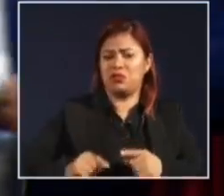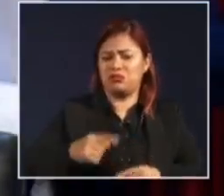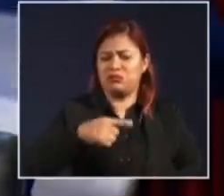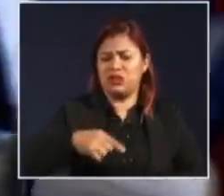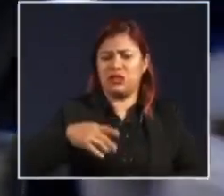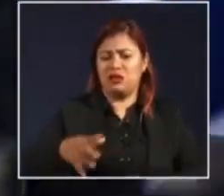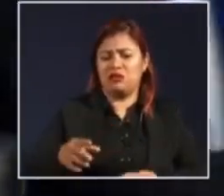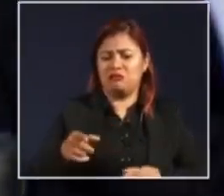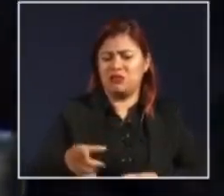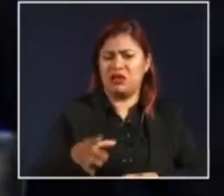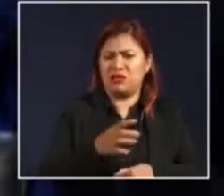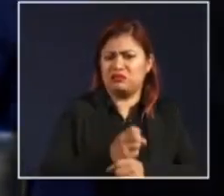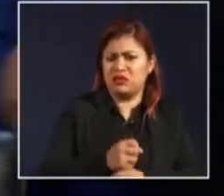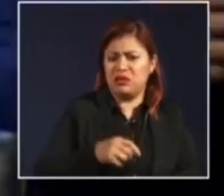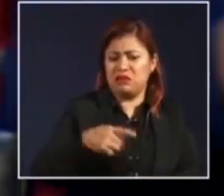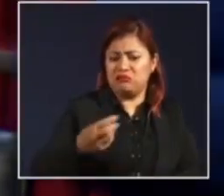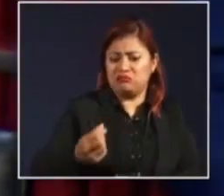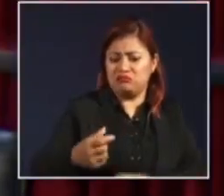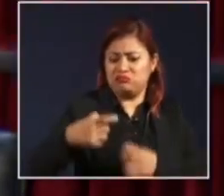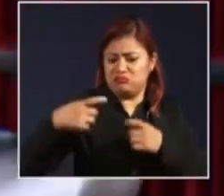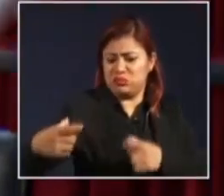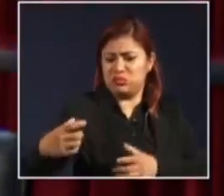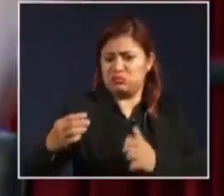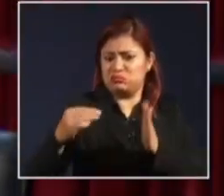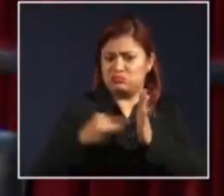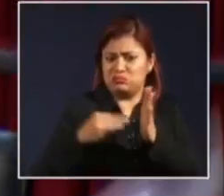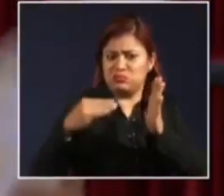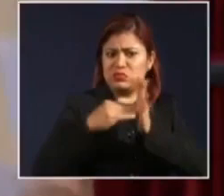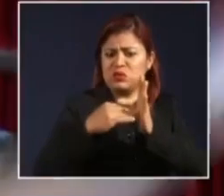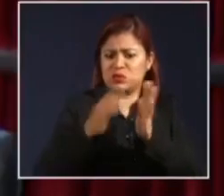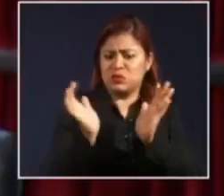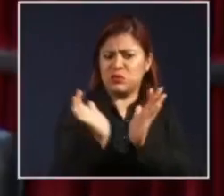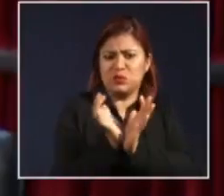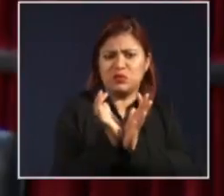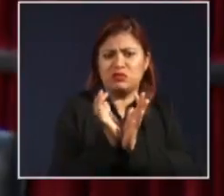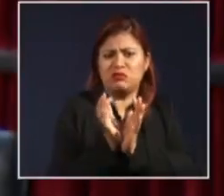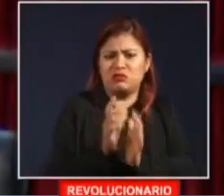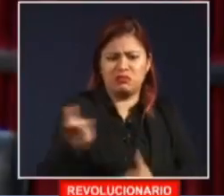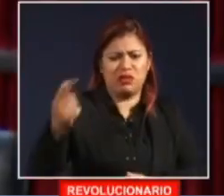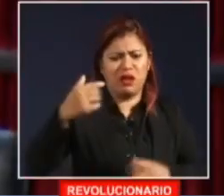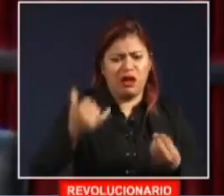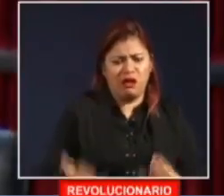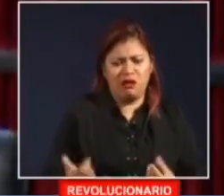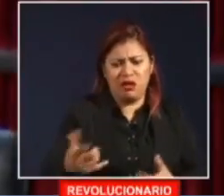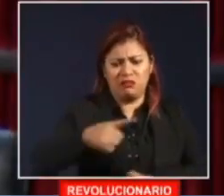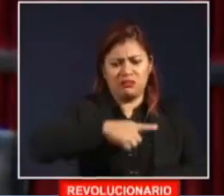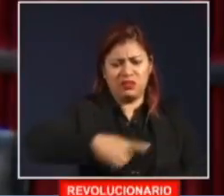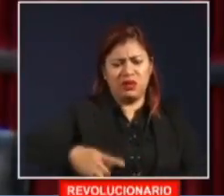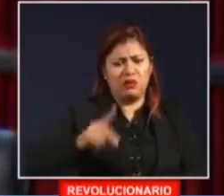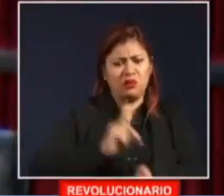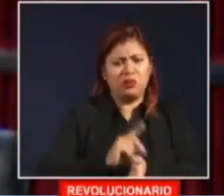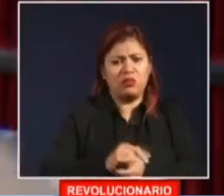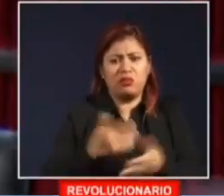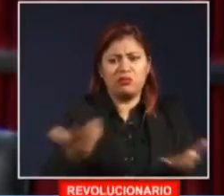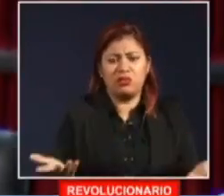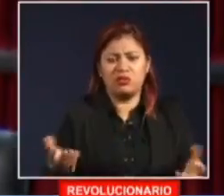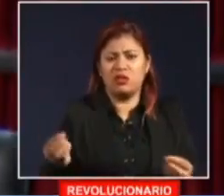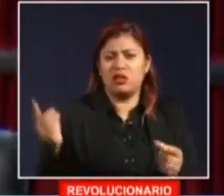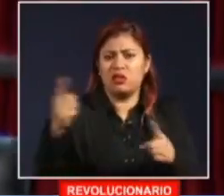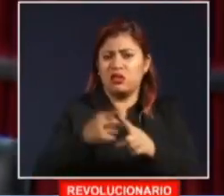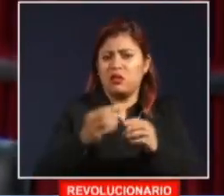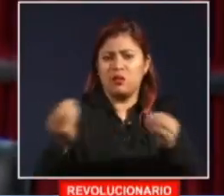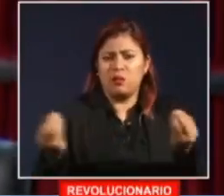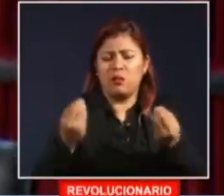hecho millonarios con los asegurados, nos vengan a negar atención médica. Oye, ¿hasta cuándo? Ya esto